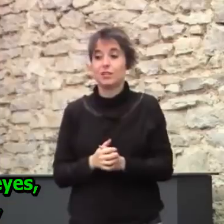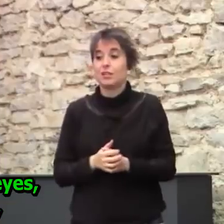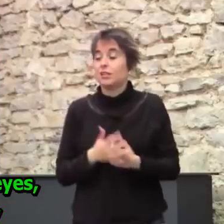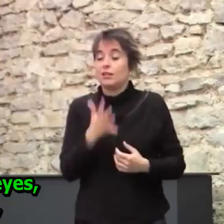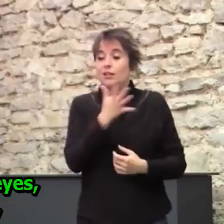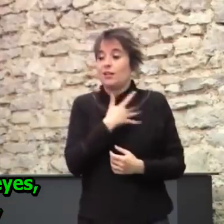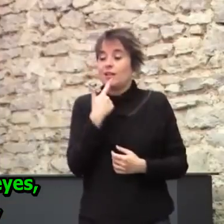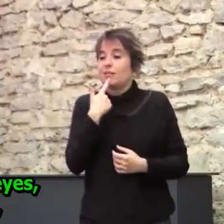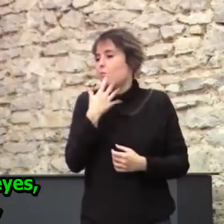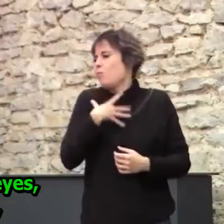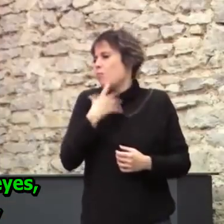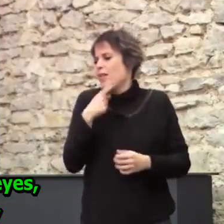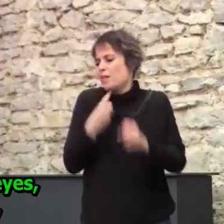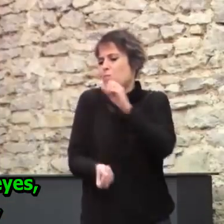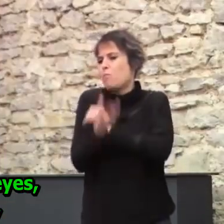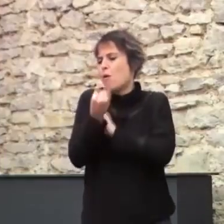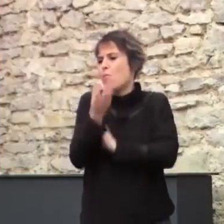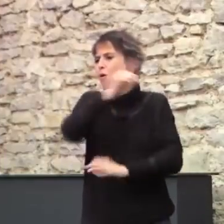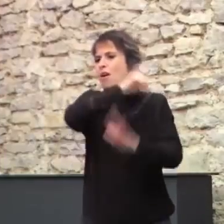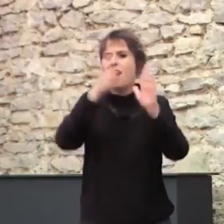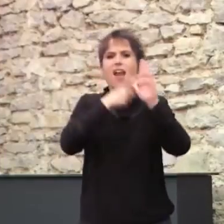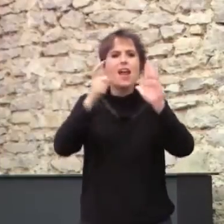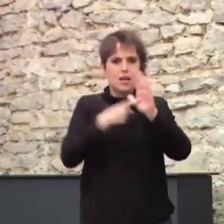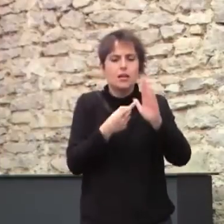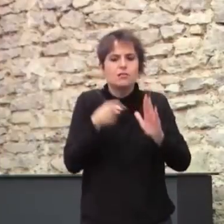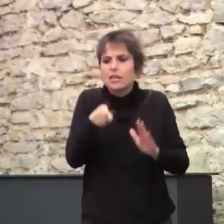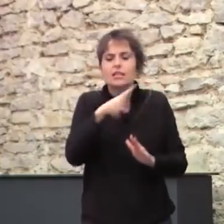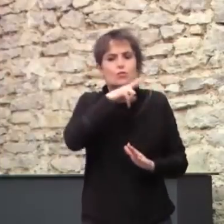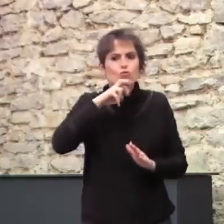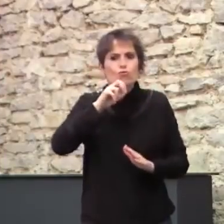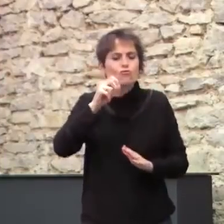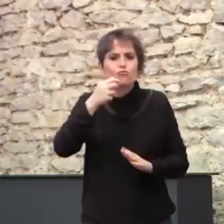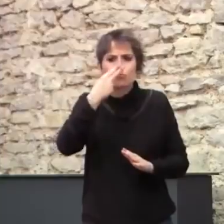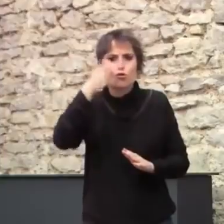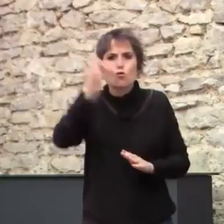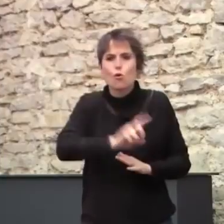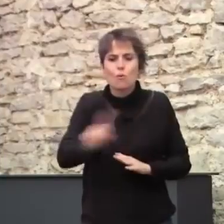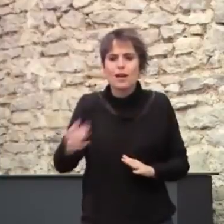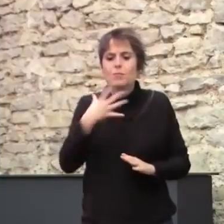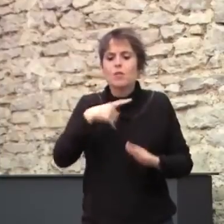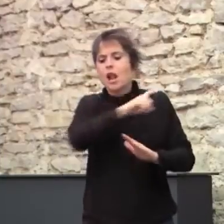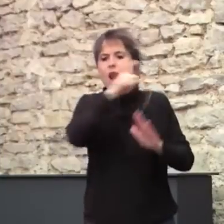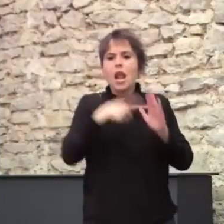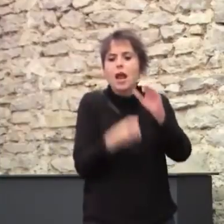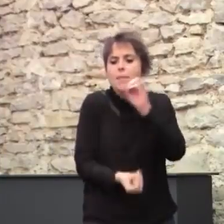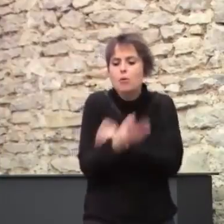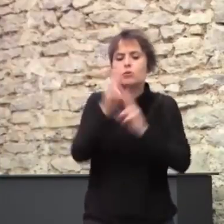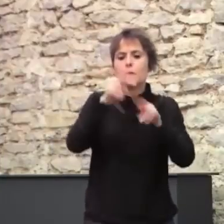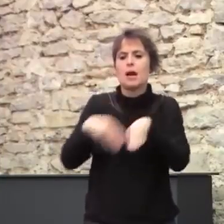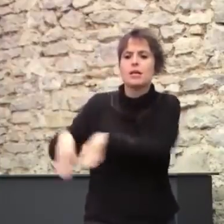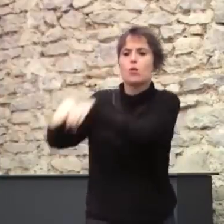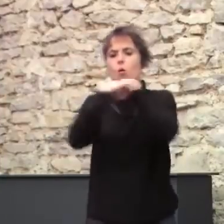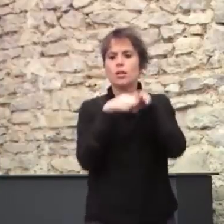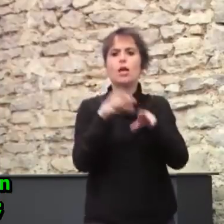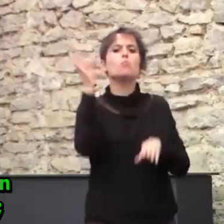de mucho que haya leyes, por ejemplo, aquí en el primer mundo hay leyes que tratan de garantizar la igualdad jurídica, legal,